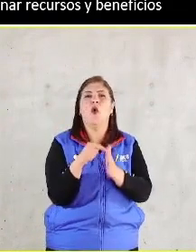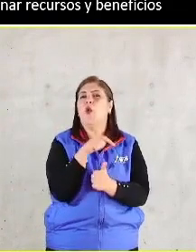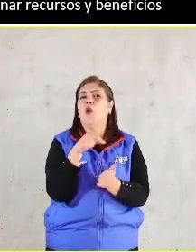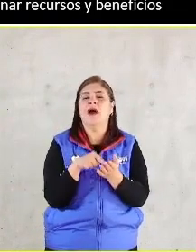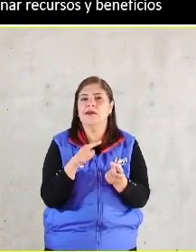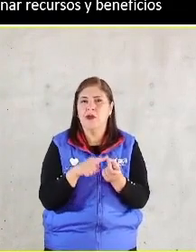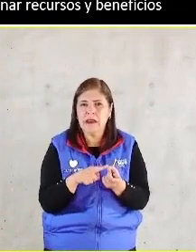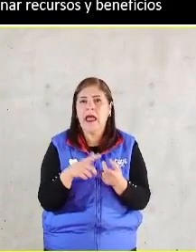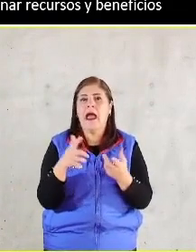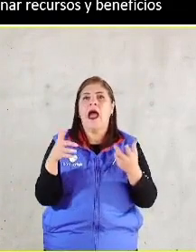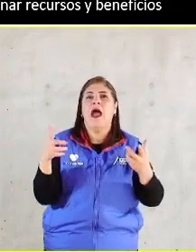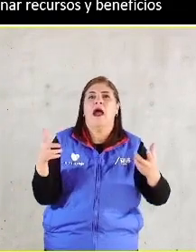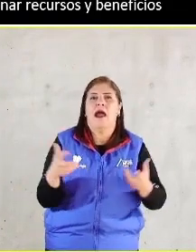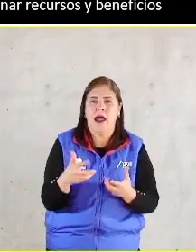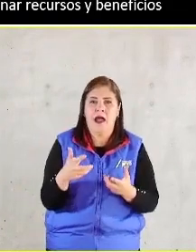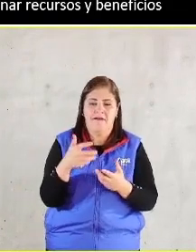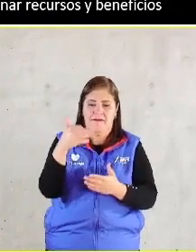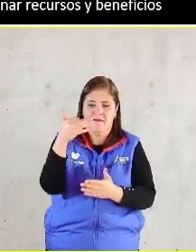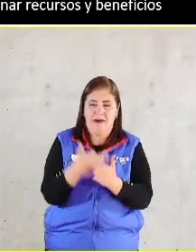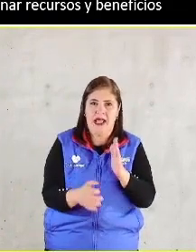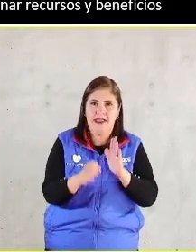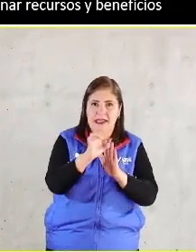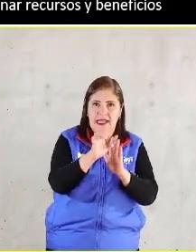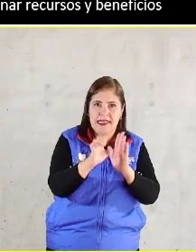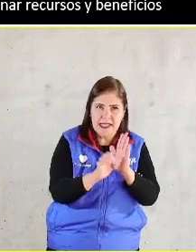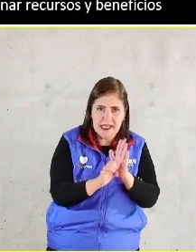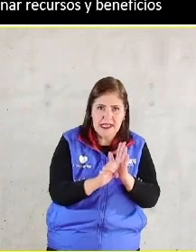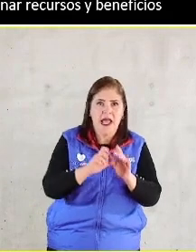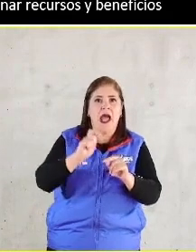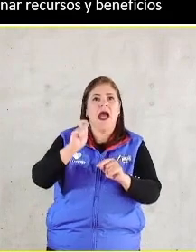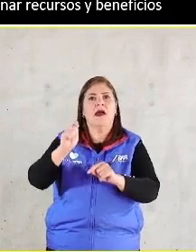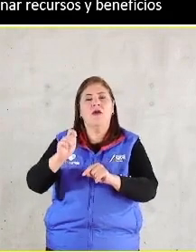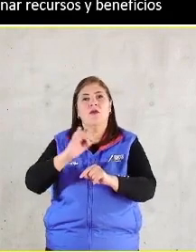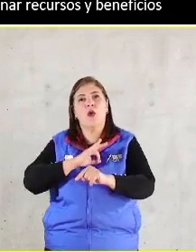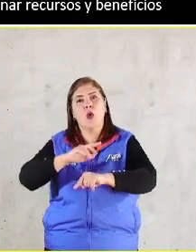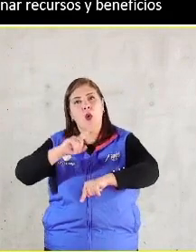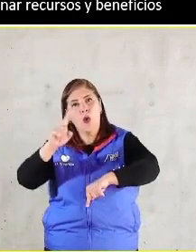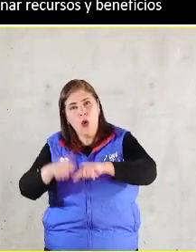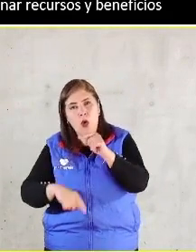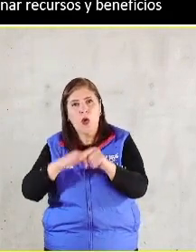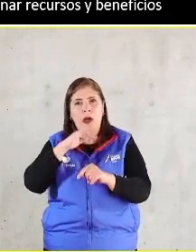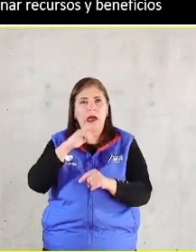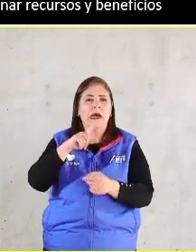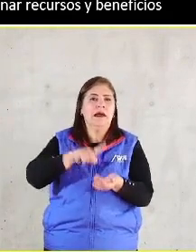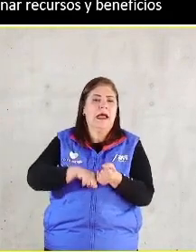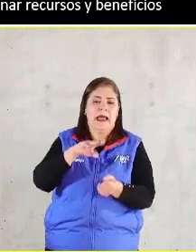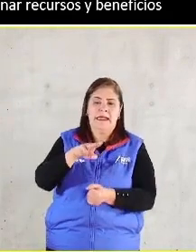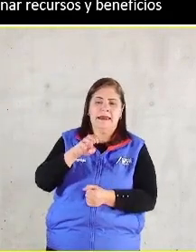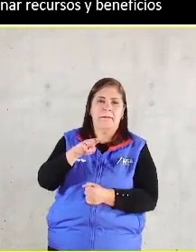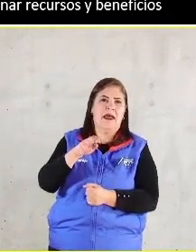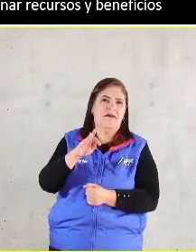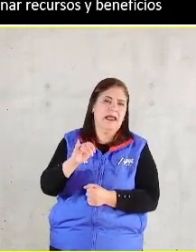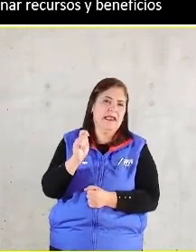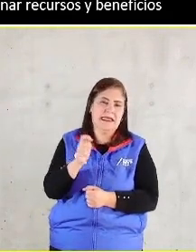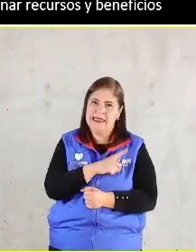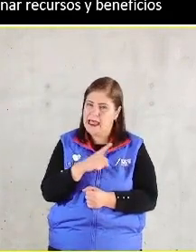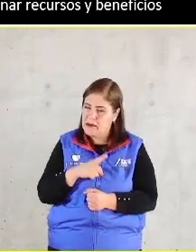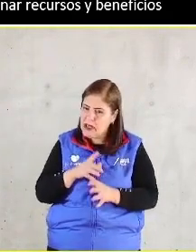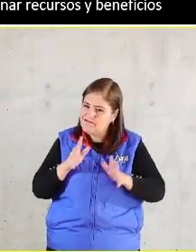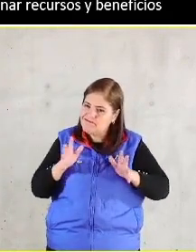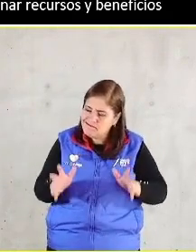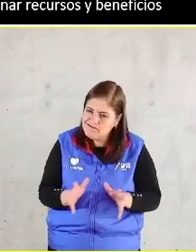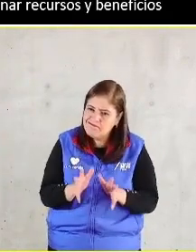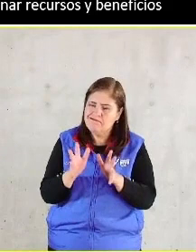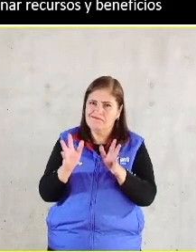esas prácticas de éticas y de anticorrupción que son muy pocas las que nos llegan aquí al CEMEFI. Tenemos que impulsar